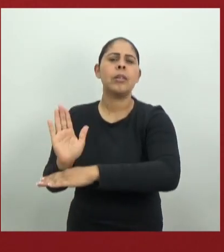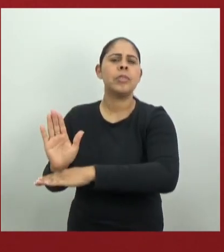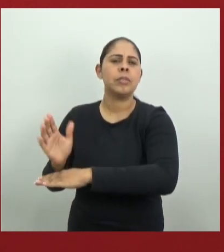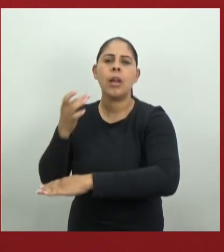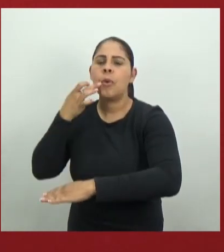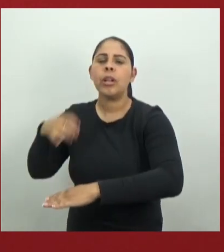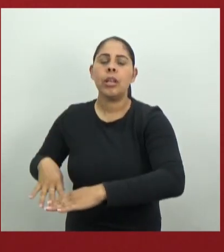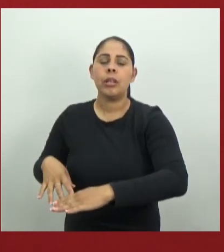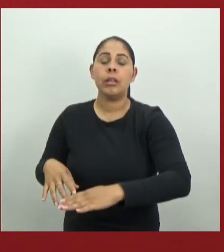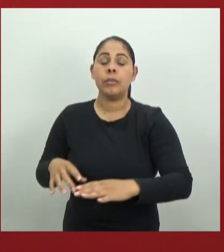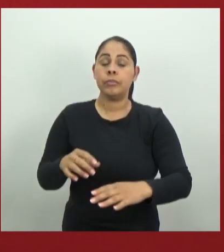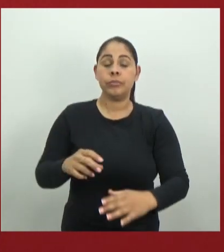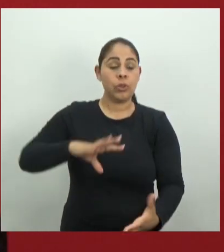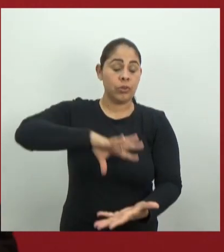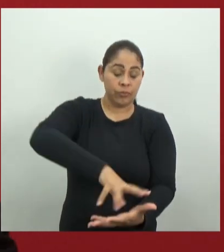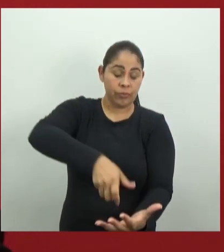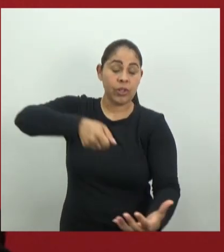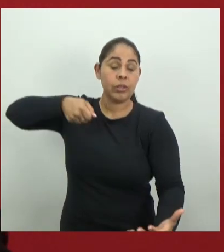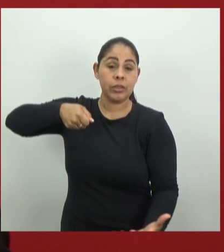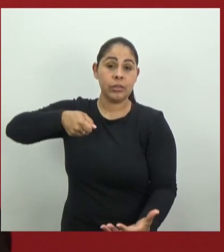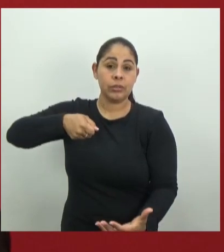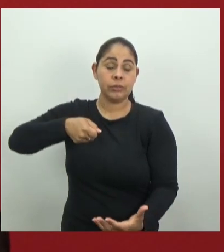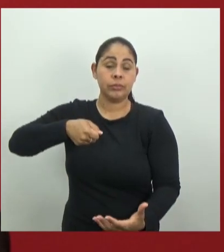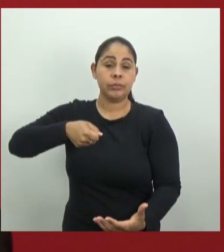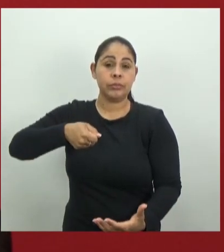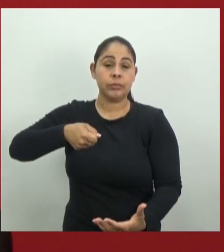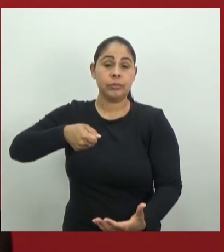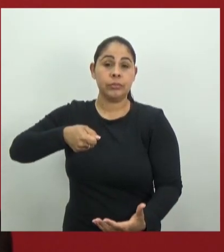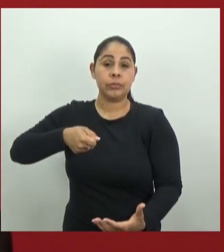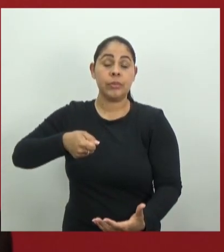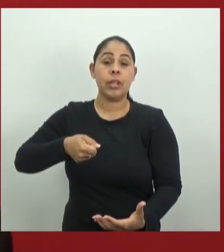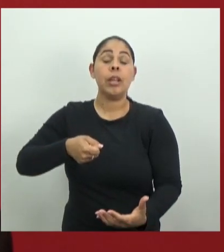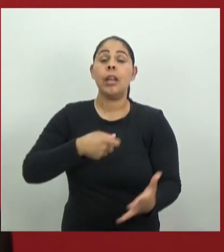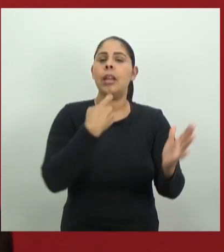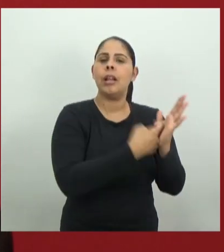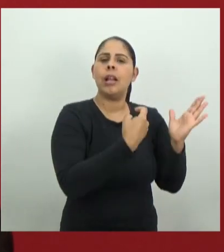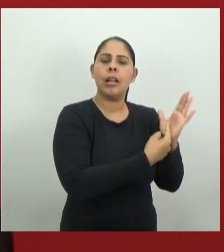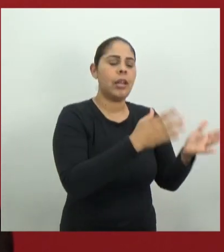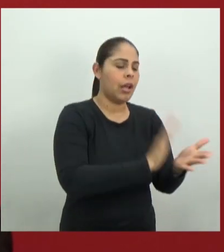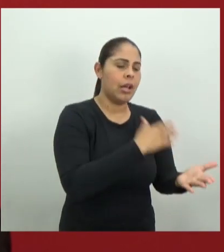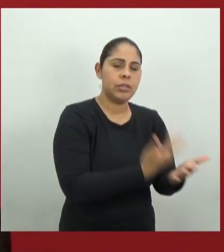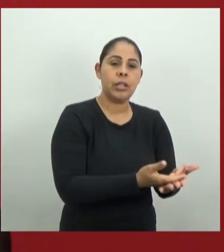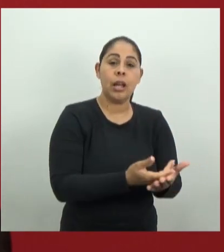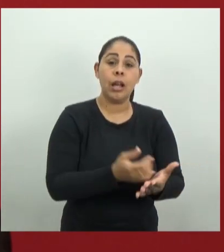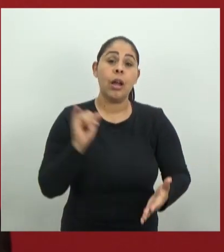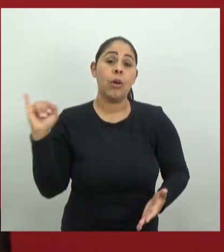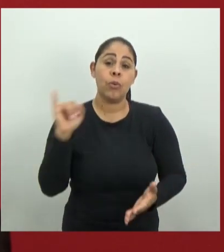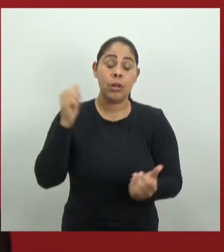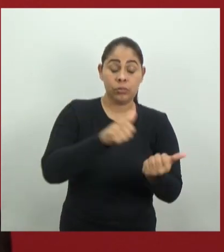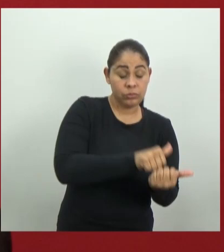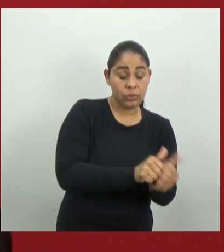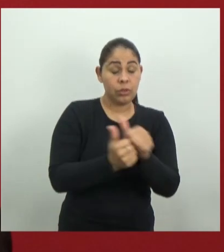Juan Bautista. Y a partir de ahí, el mensaje no era la ley, no era tanto los